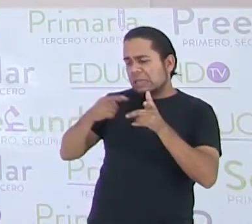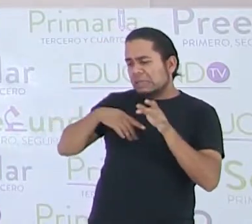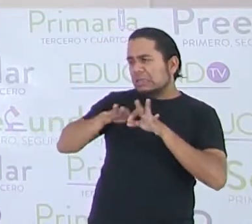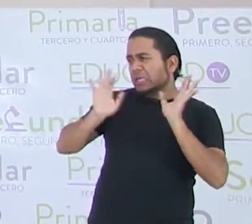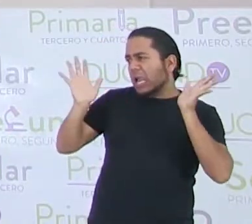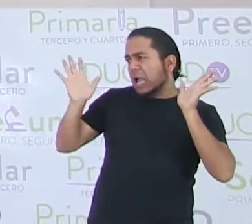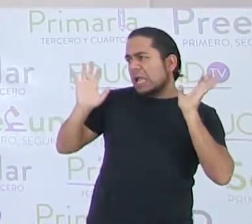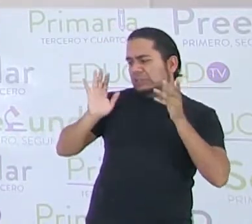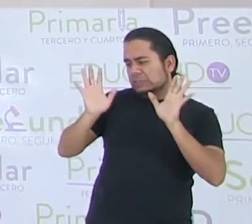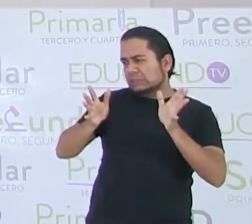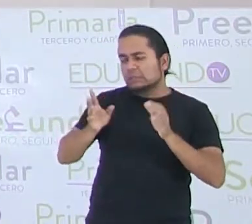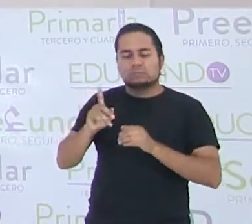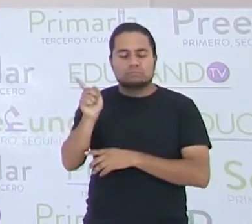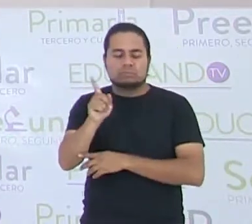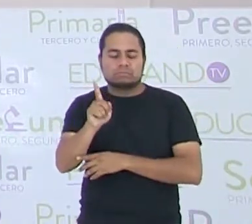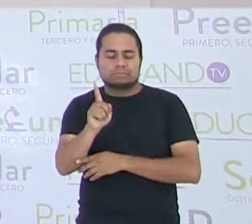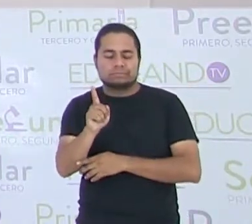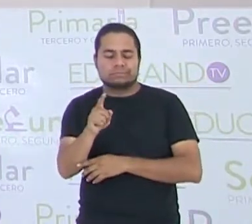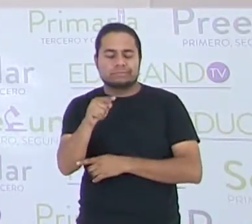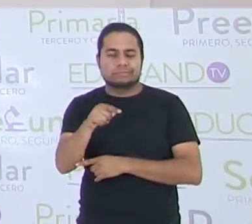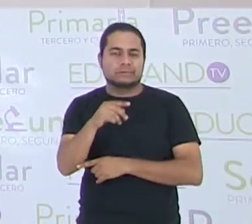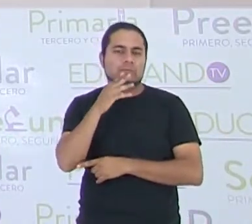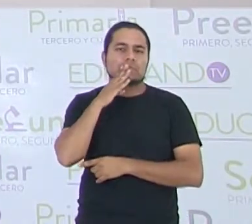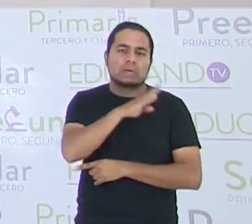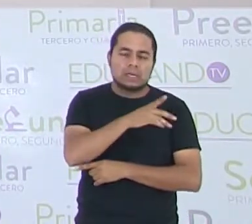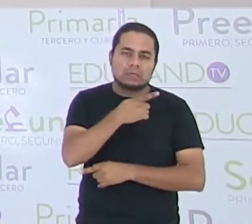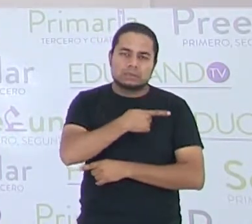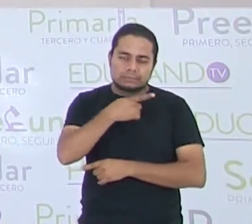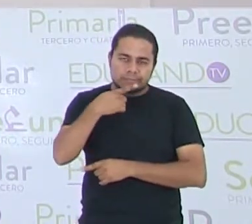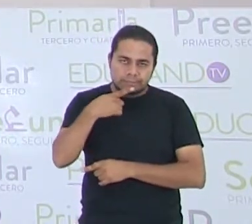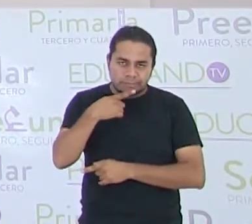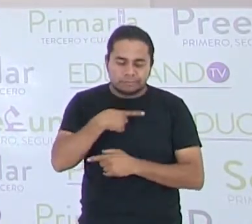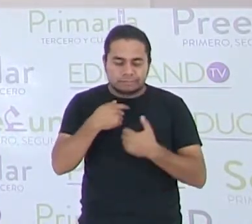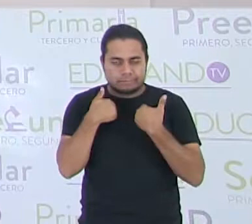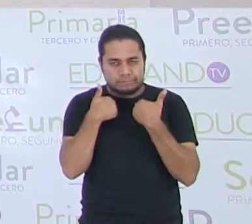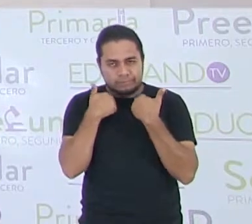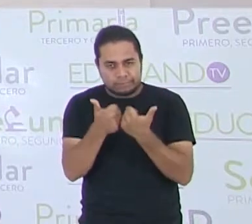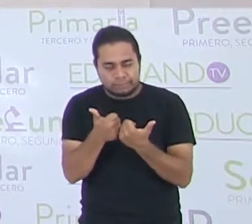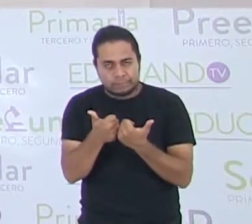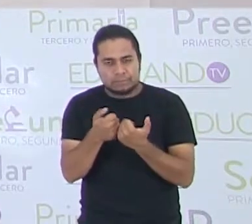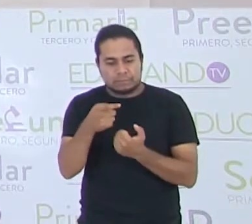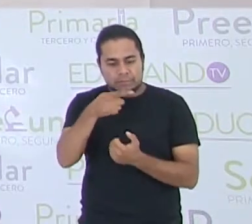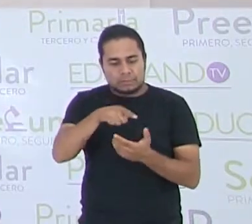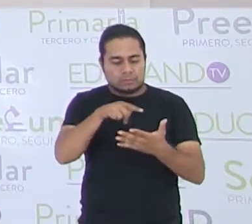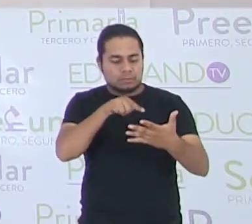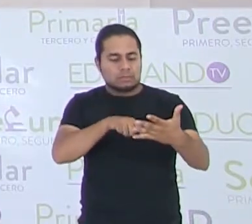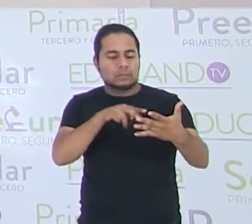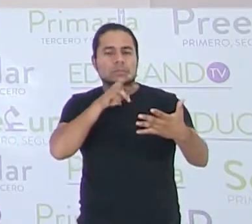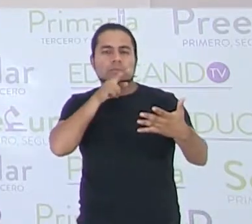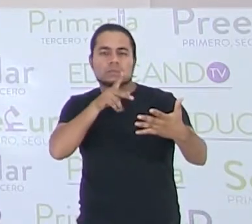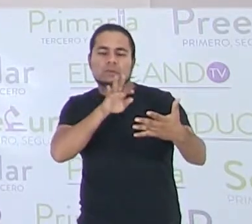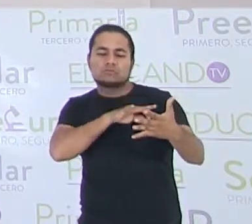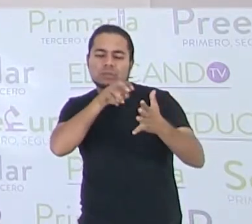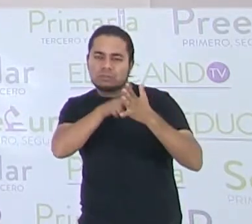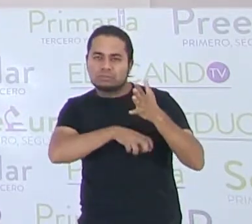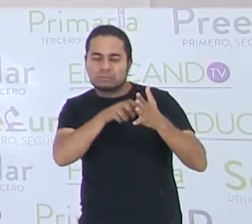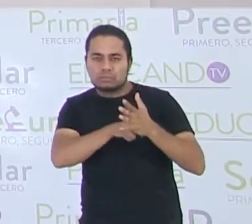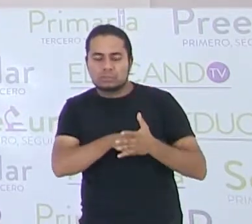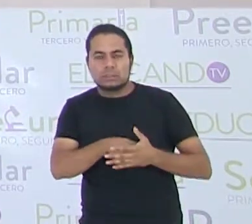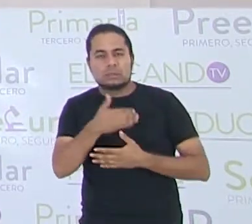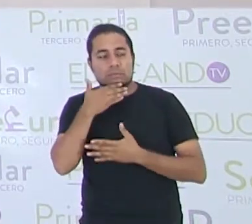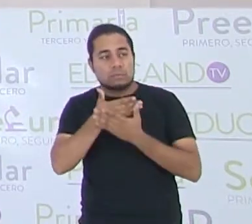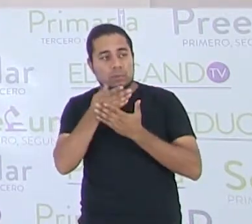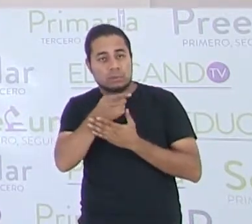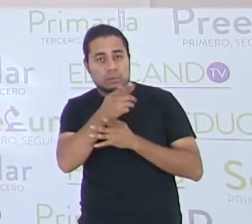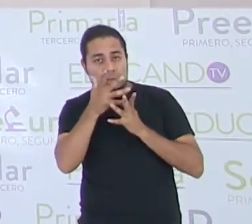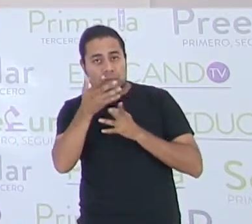trabajo. Y esa no es una actitud positiva. Debemos saber que todo puede ser mejorado. Bueno, entonces ahora sí, ya